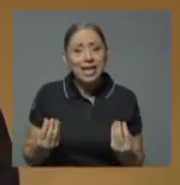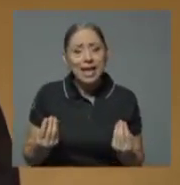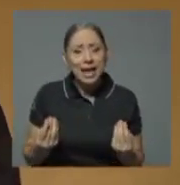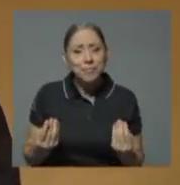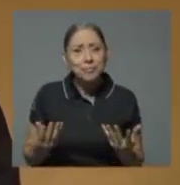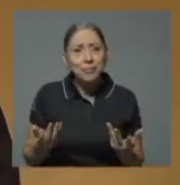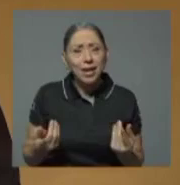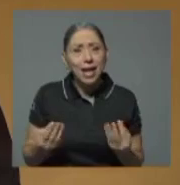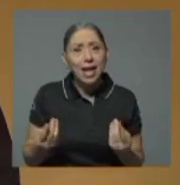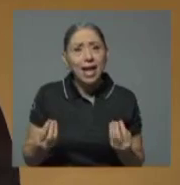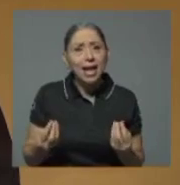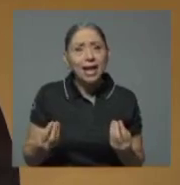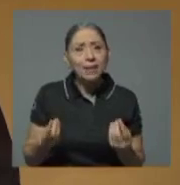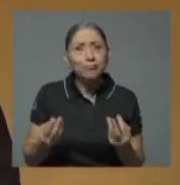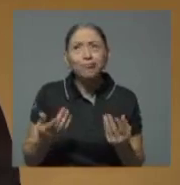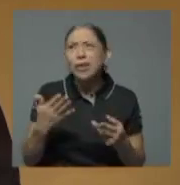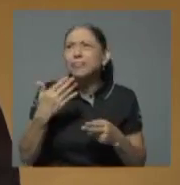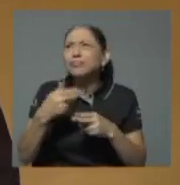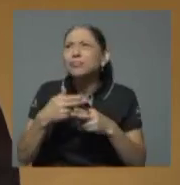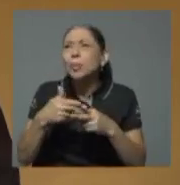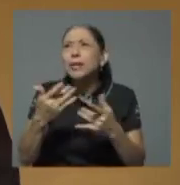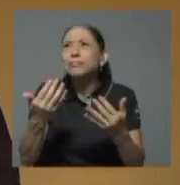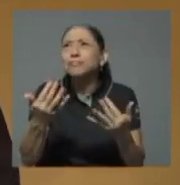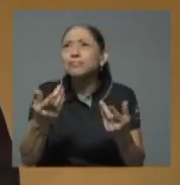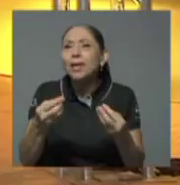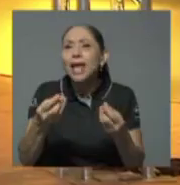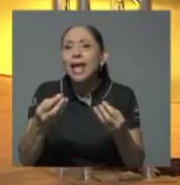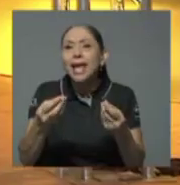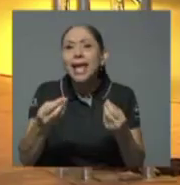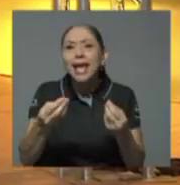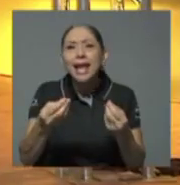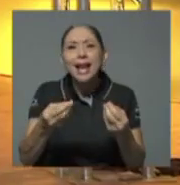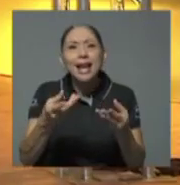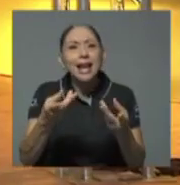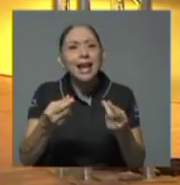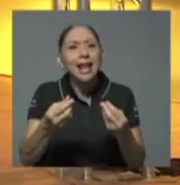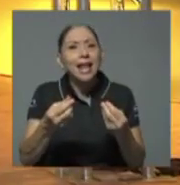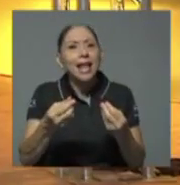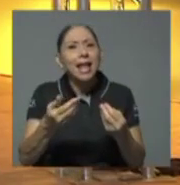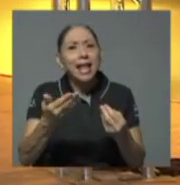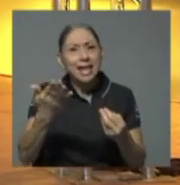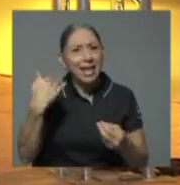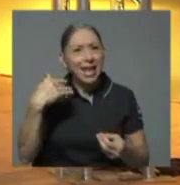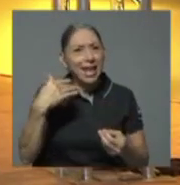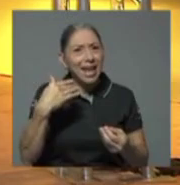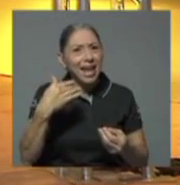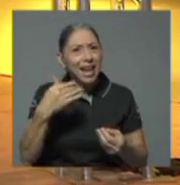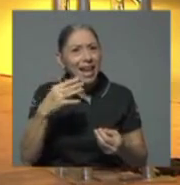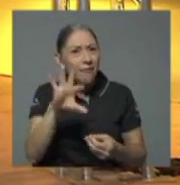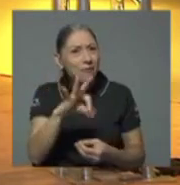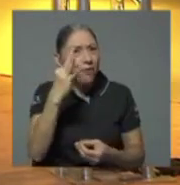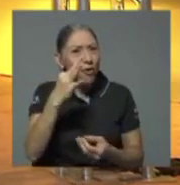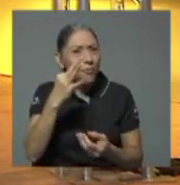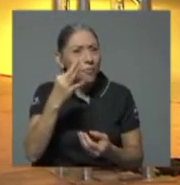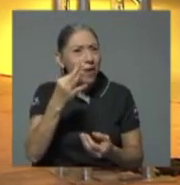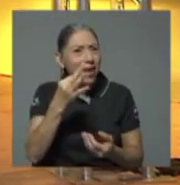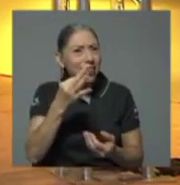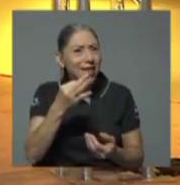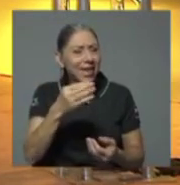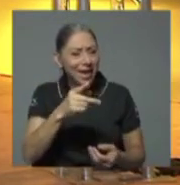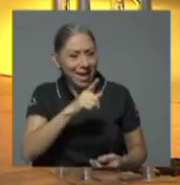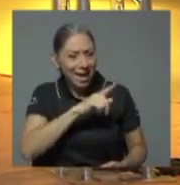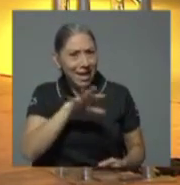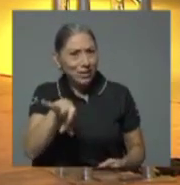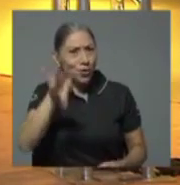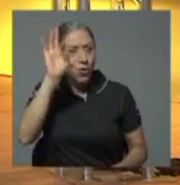nombre de la denominación que el presidente Bukele escogió para su actividad.